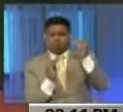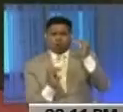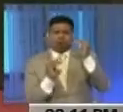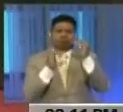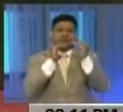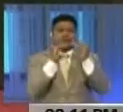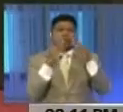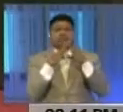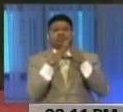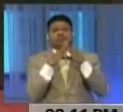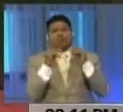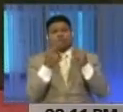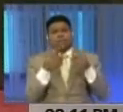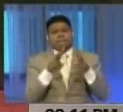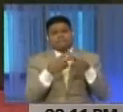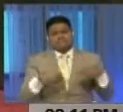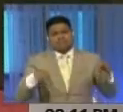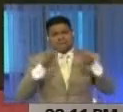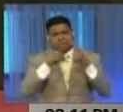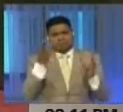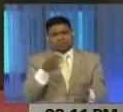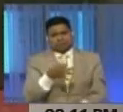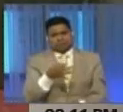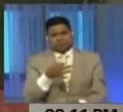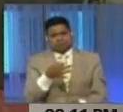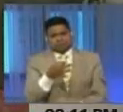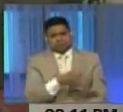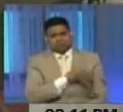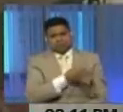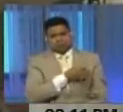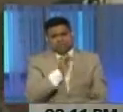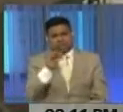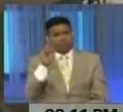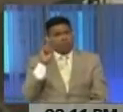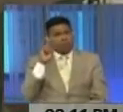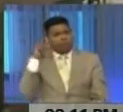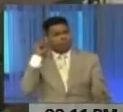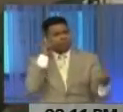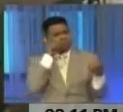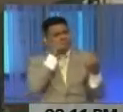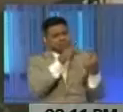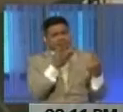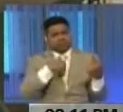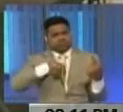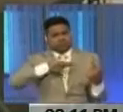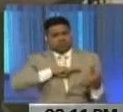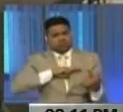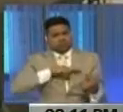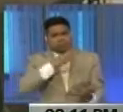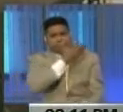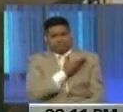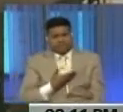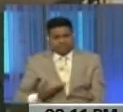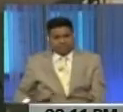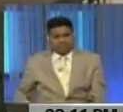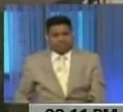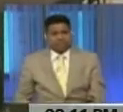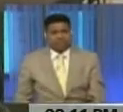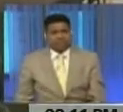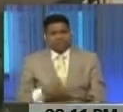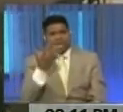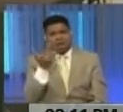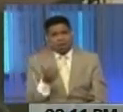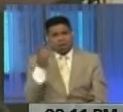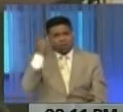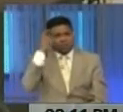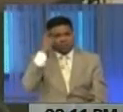los valores del socialismo. Esos son nuestros objetivos, señor presidente, y ese es el plan de desarrollo minero ecológico que hoy en día